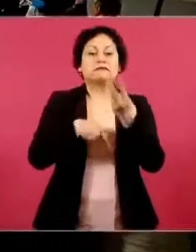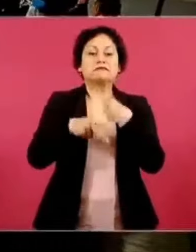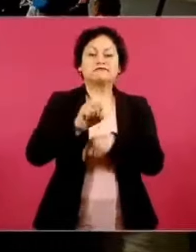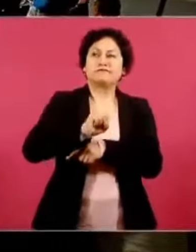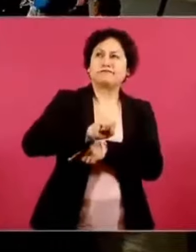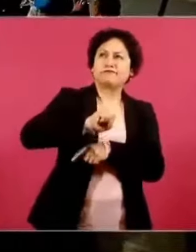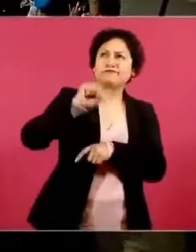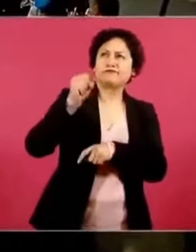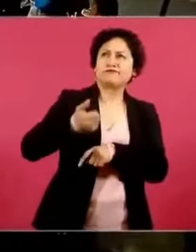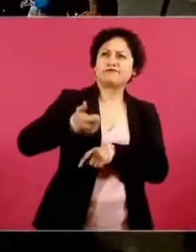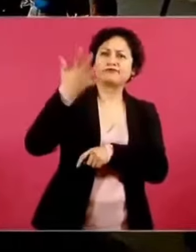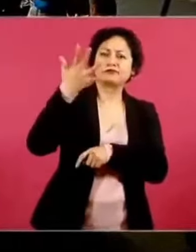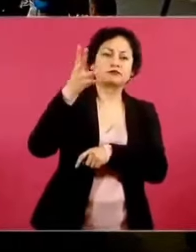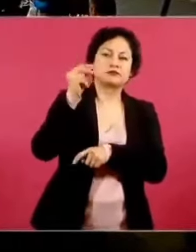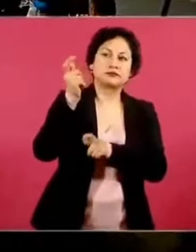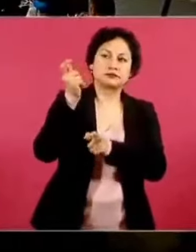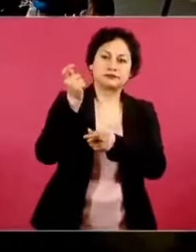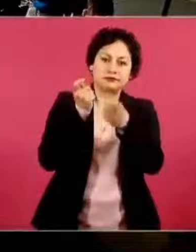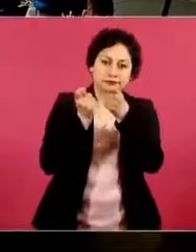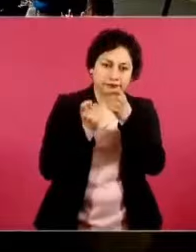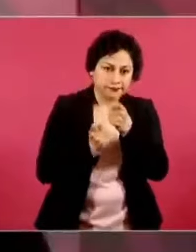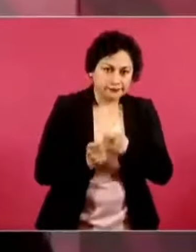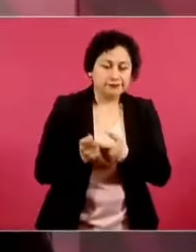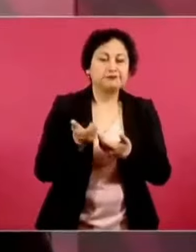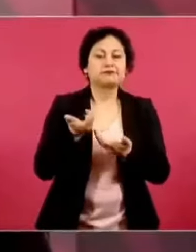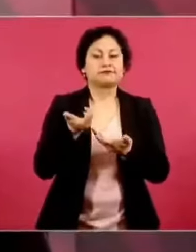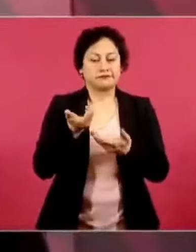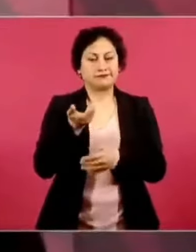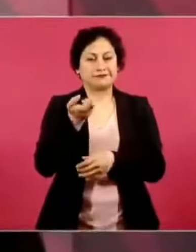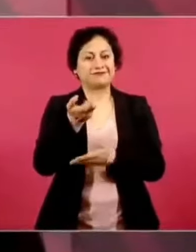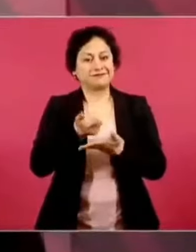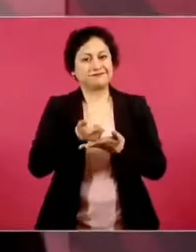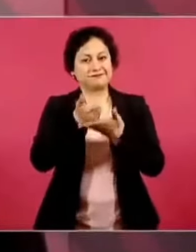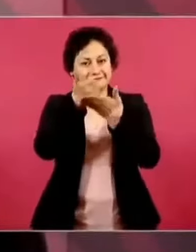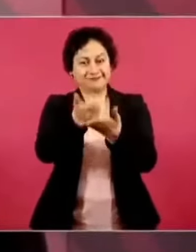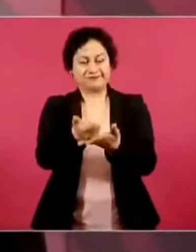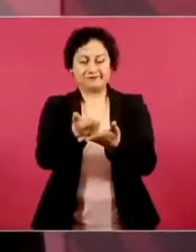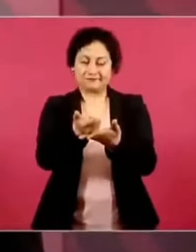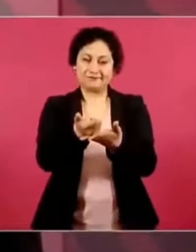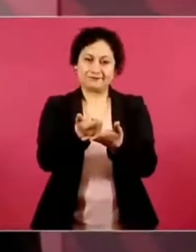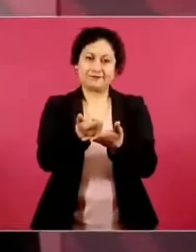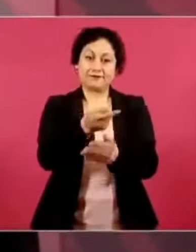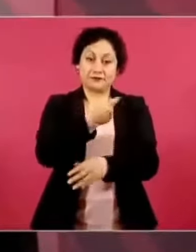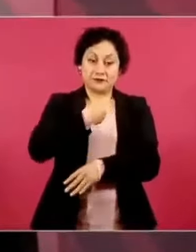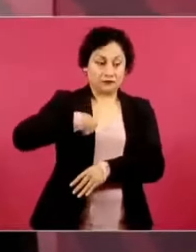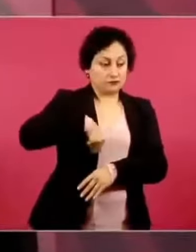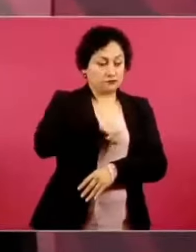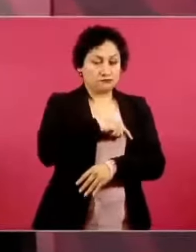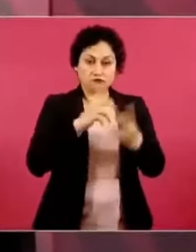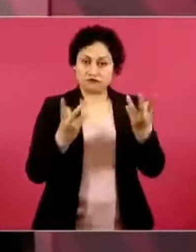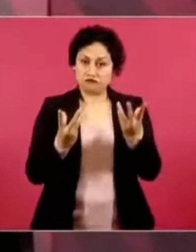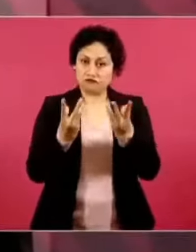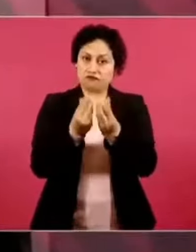eso ayuda mucho estamos haciendo un esfuerzo para